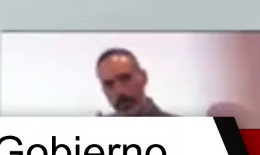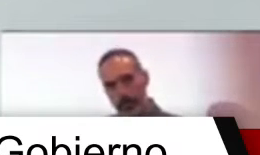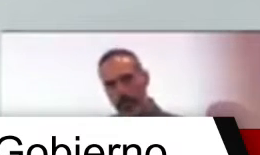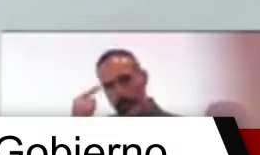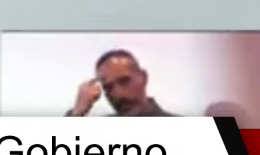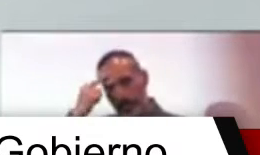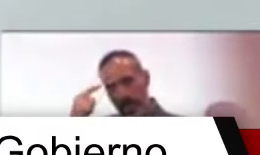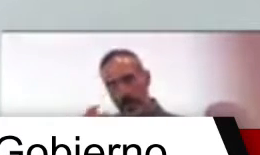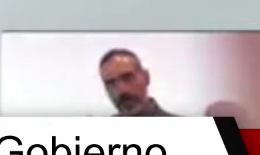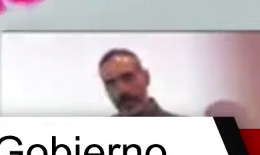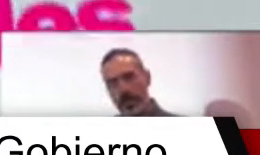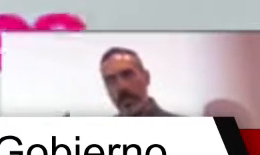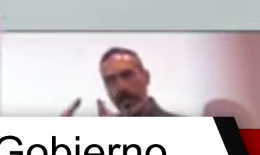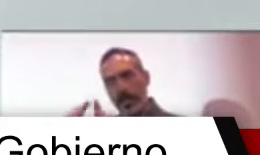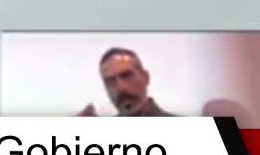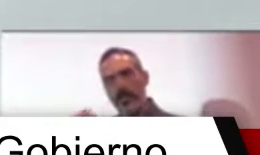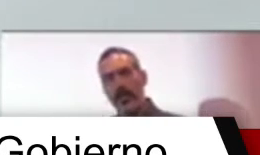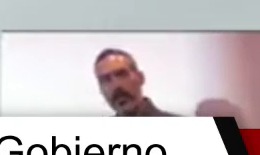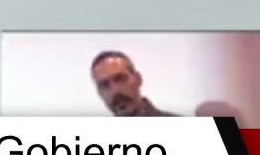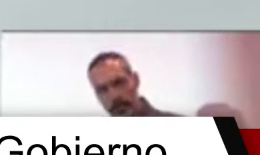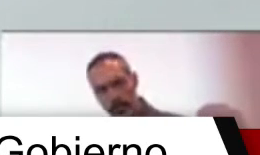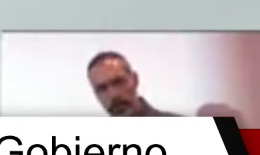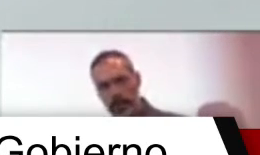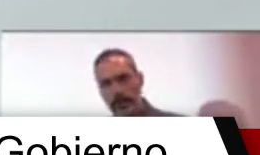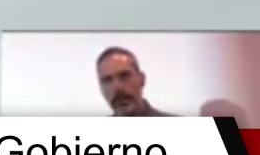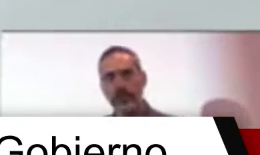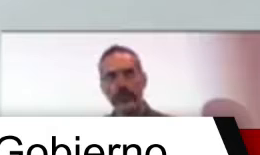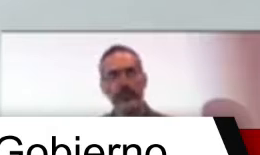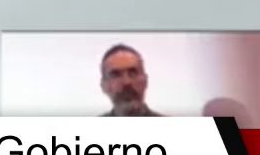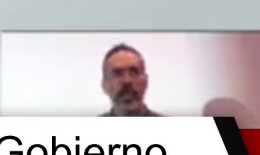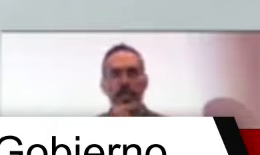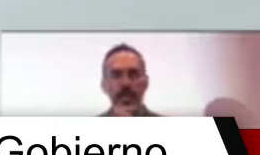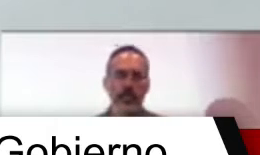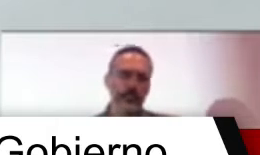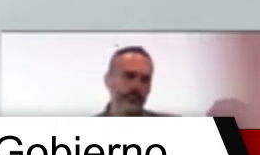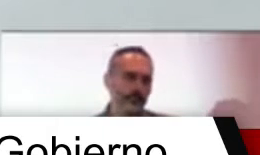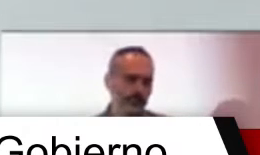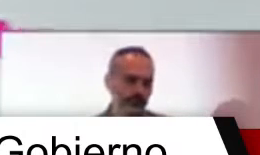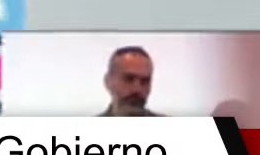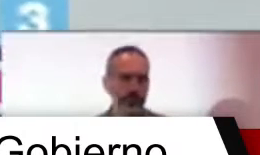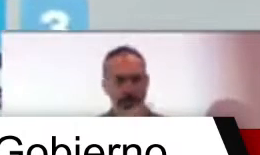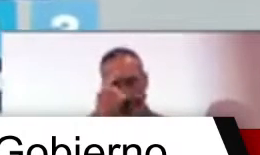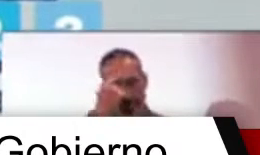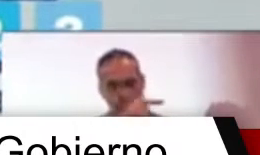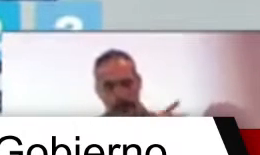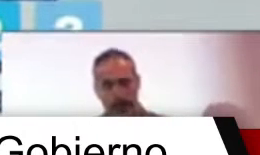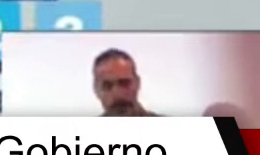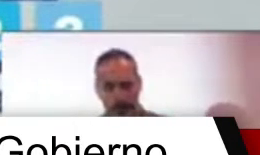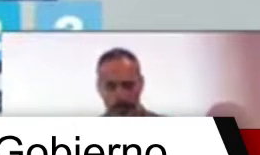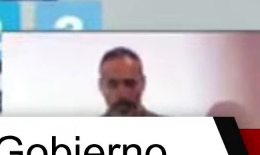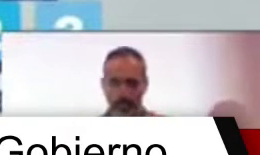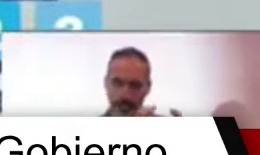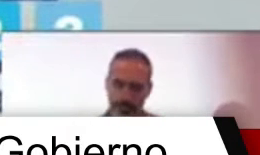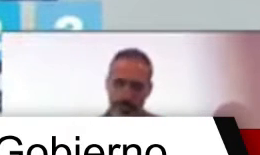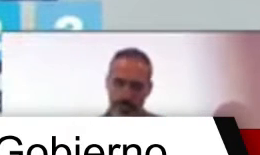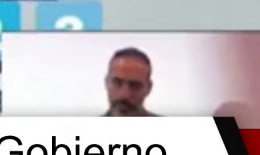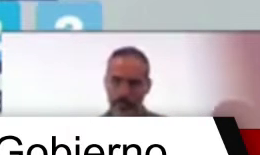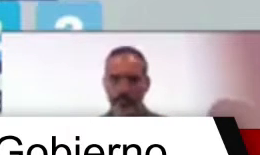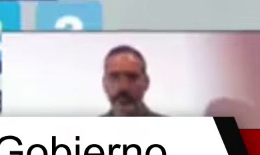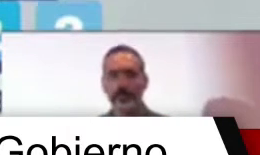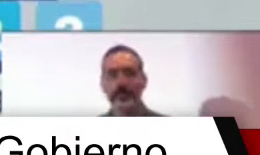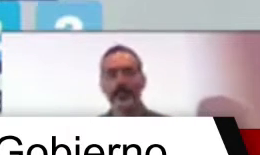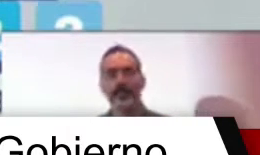a quienes más lo necesitan. Estancias infantiles para que tus hijos estén en buenas